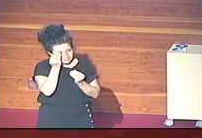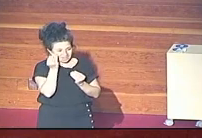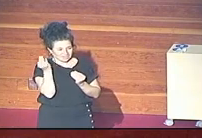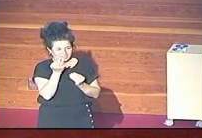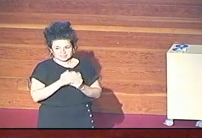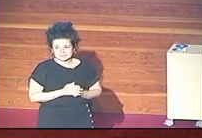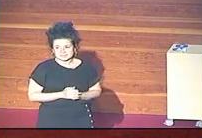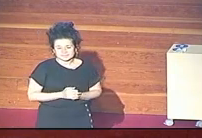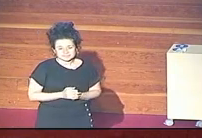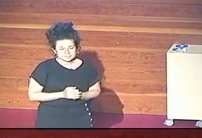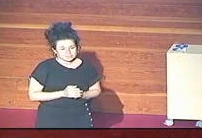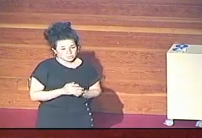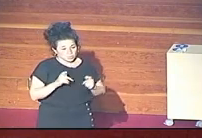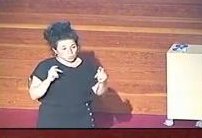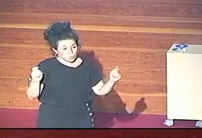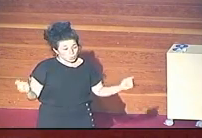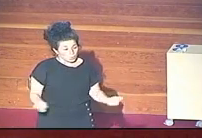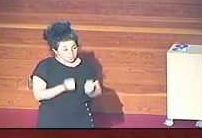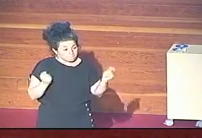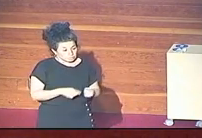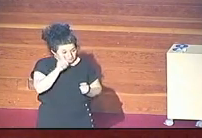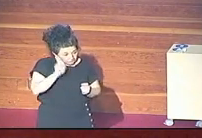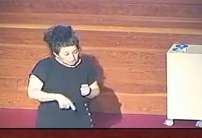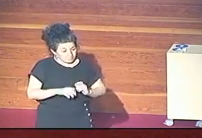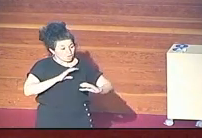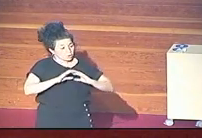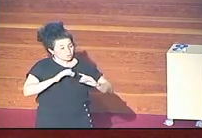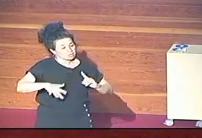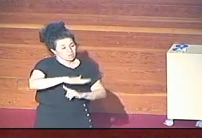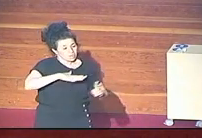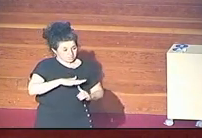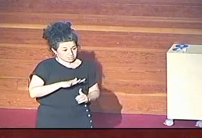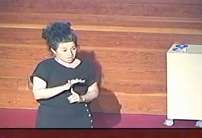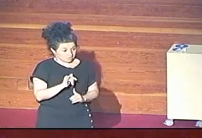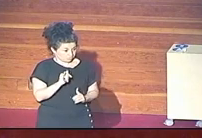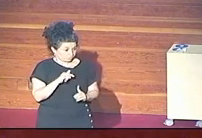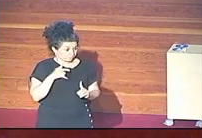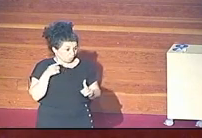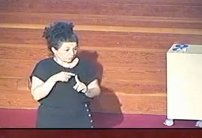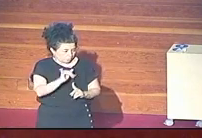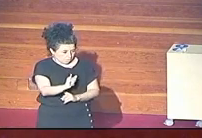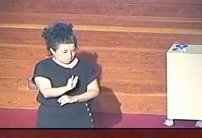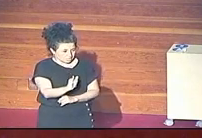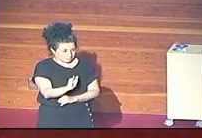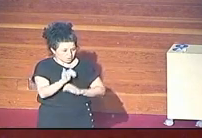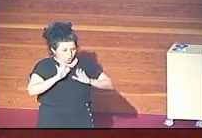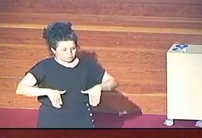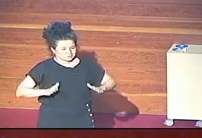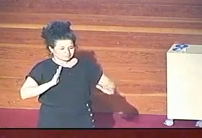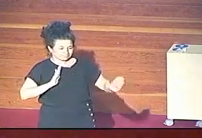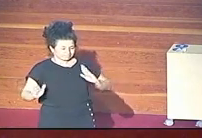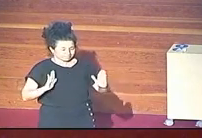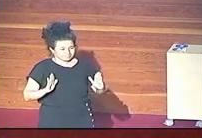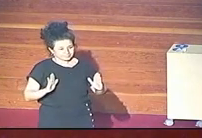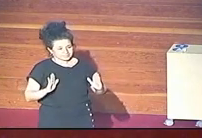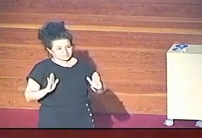policía la publicidad también hace comunicación ambiental lo que pasa últimamente hacen bastante greenwashing supongo